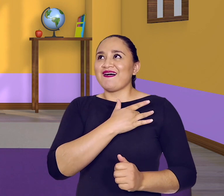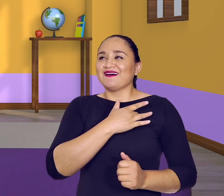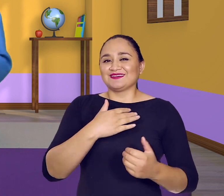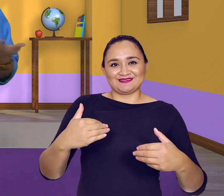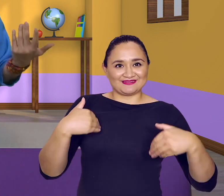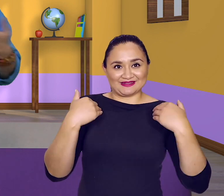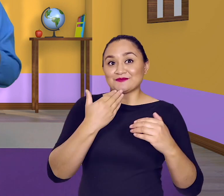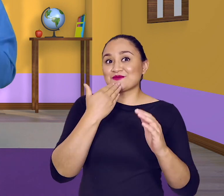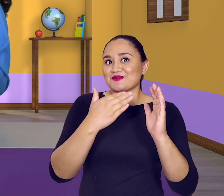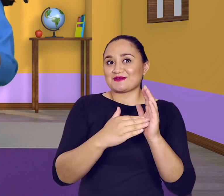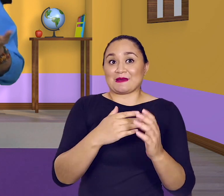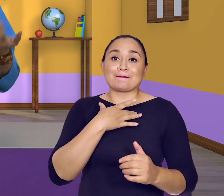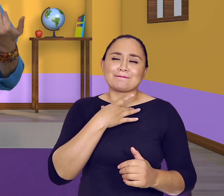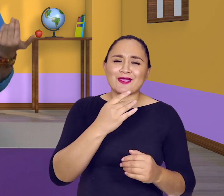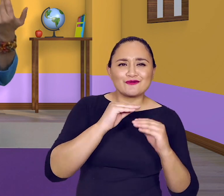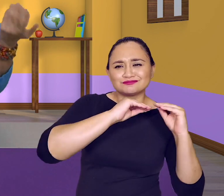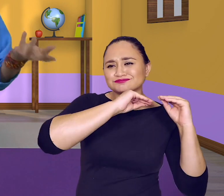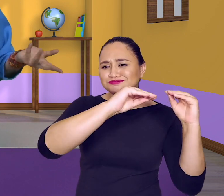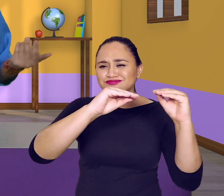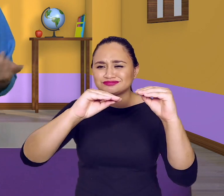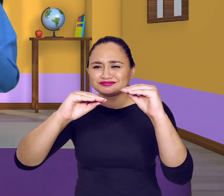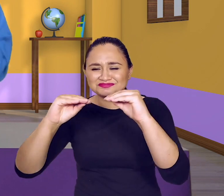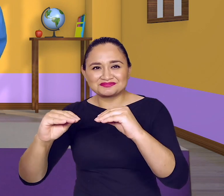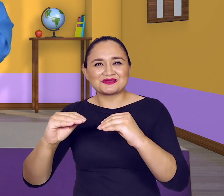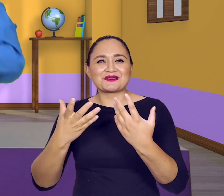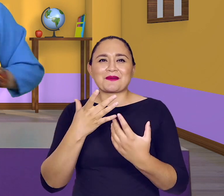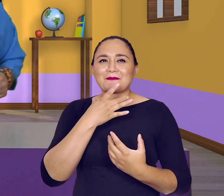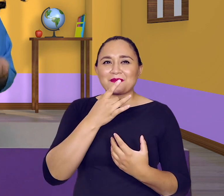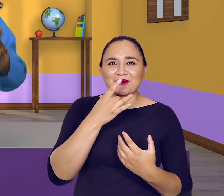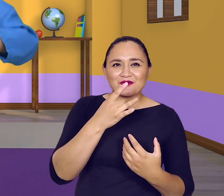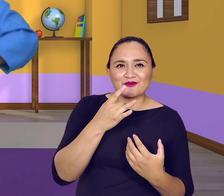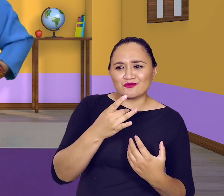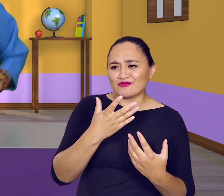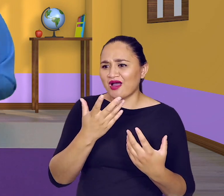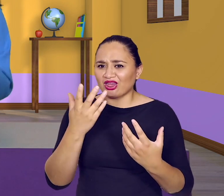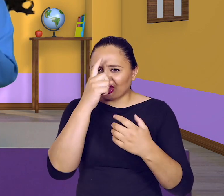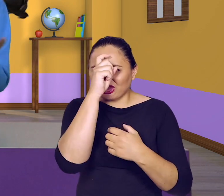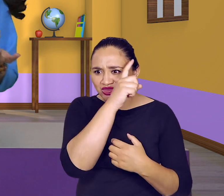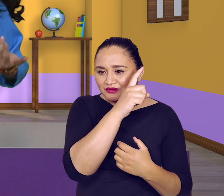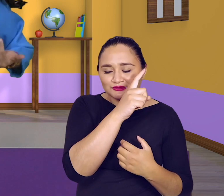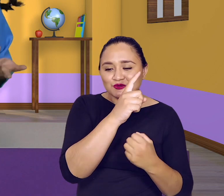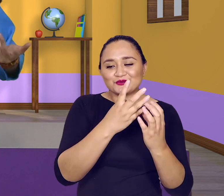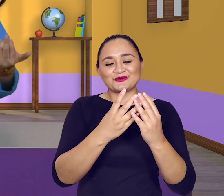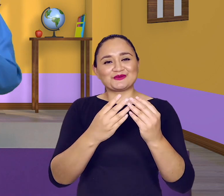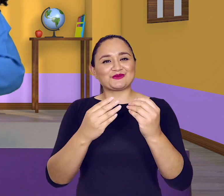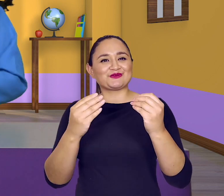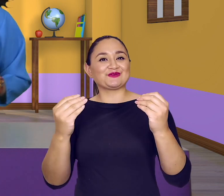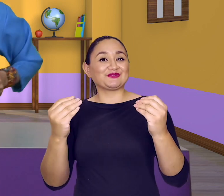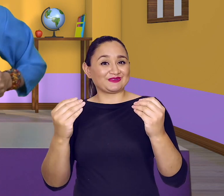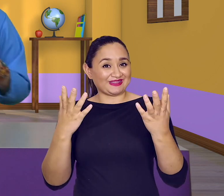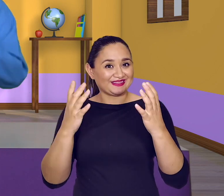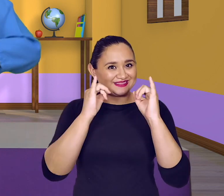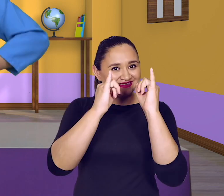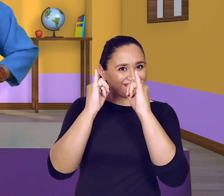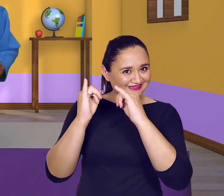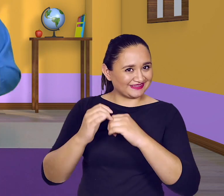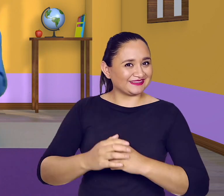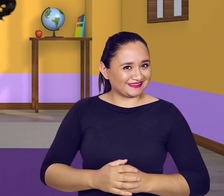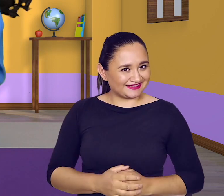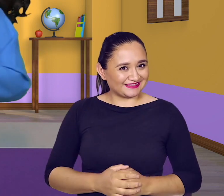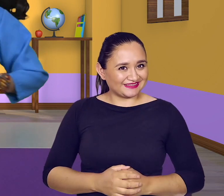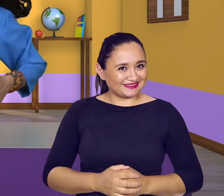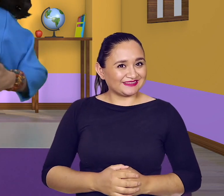por ejemplo a mí me encanta enseñar me gusta hacer simple lo difícil y divertido lo complejo el que